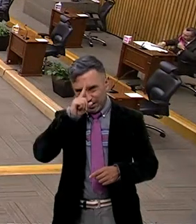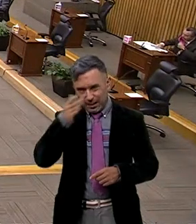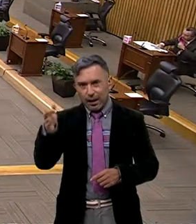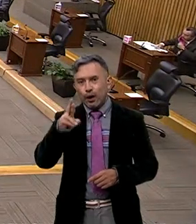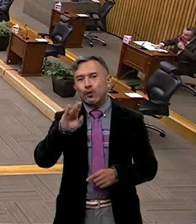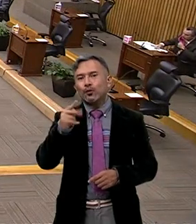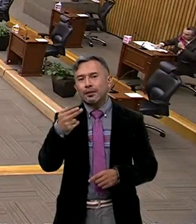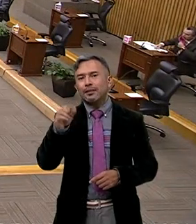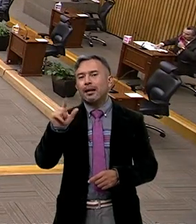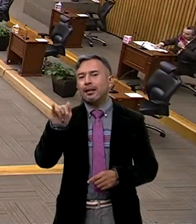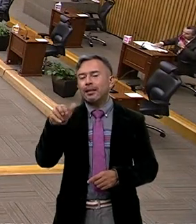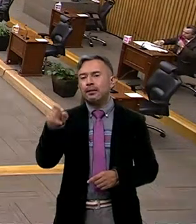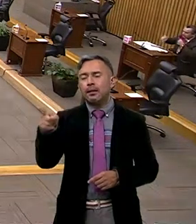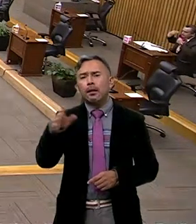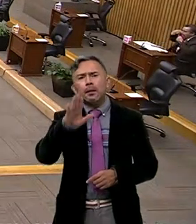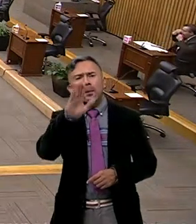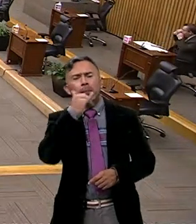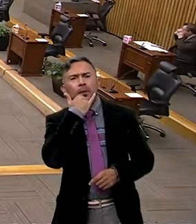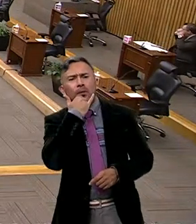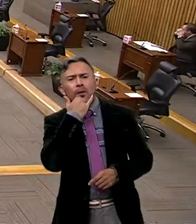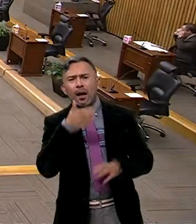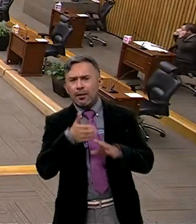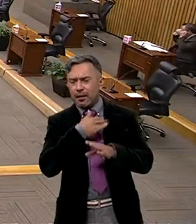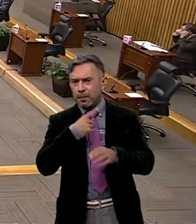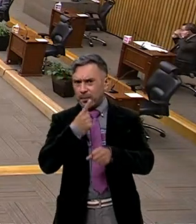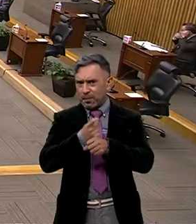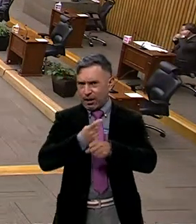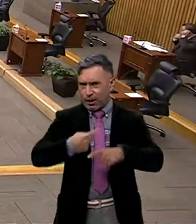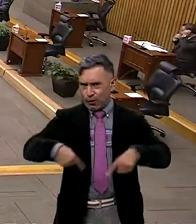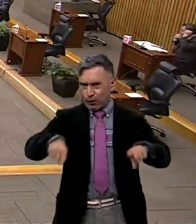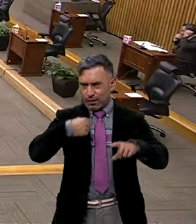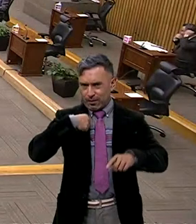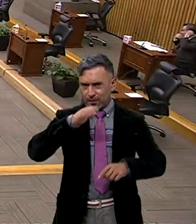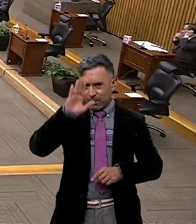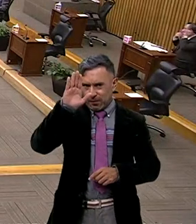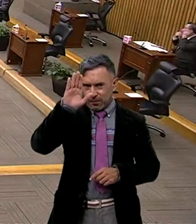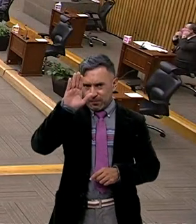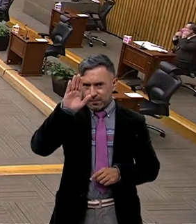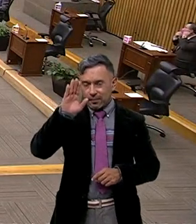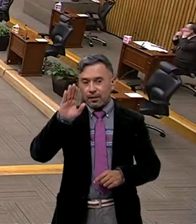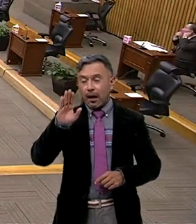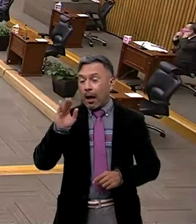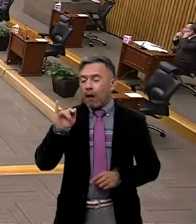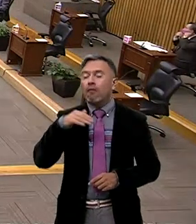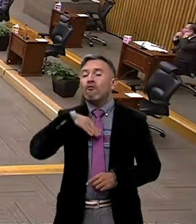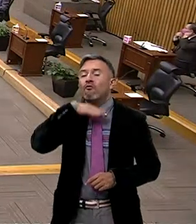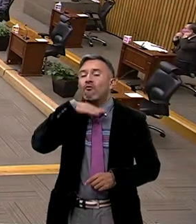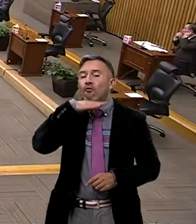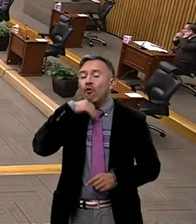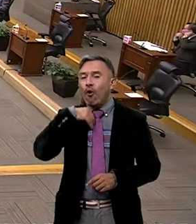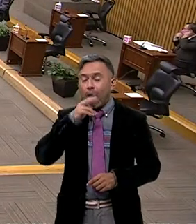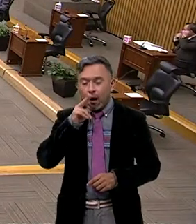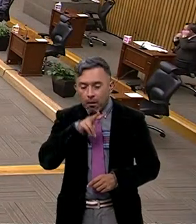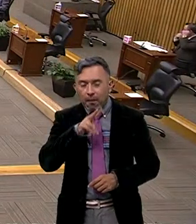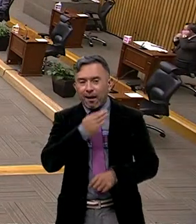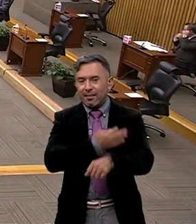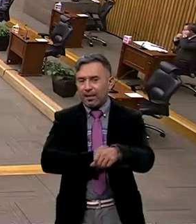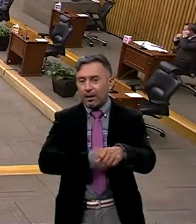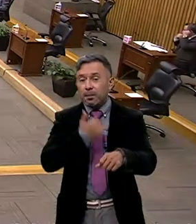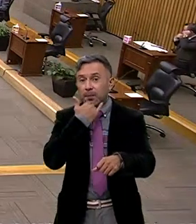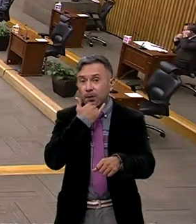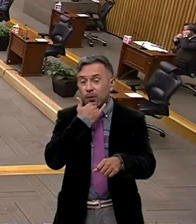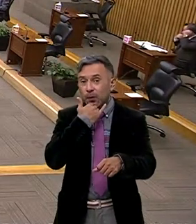el ente pedir las palabras en primera si lo acabo de ver en él mientras les pido si gentilmente si para ayudarme a